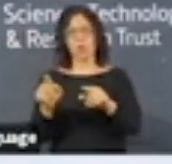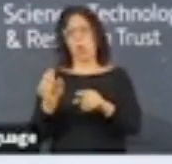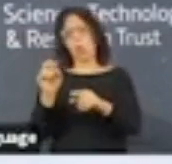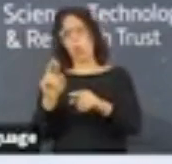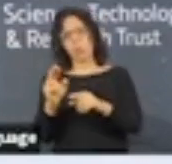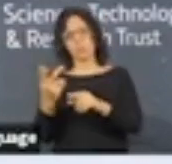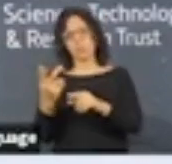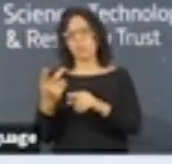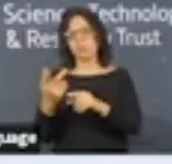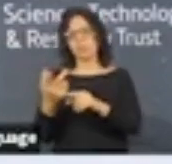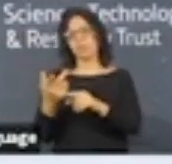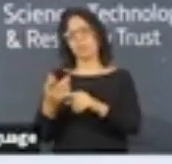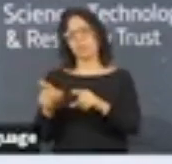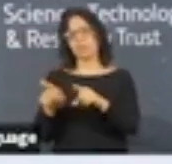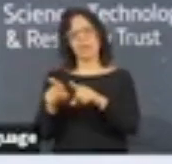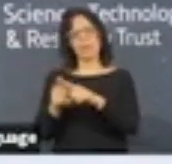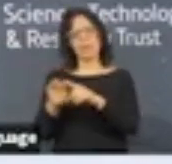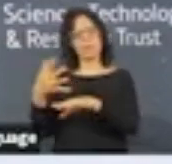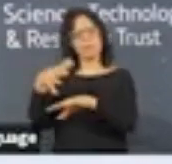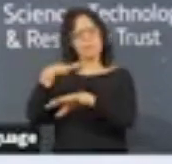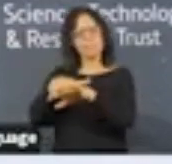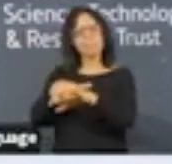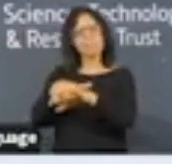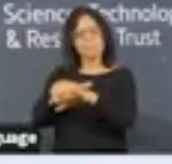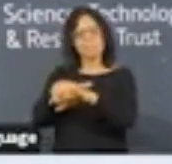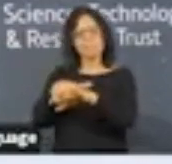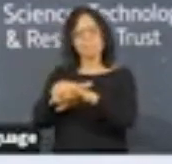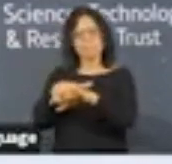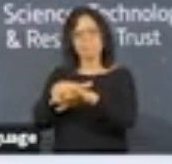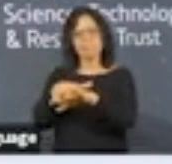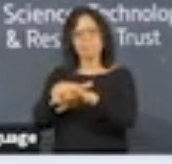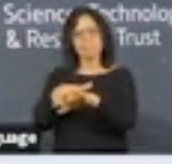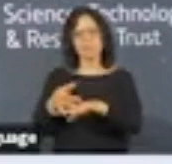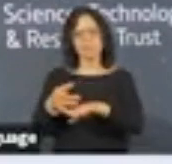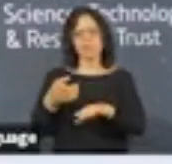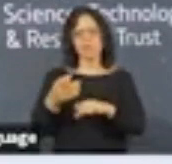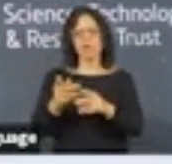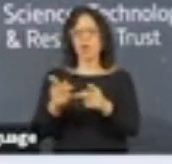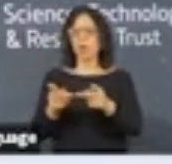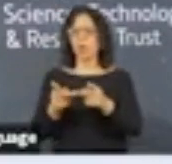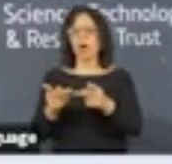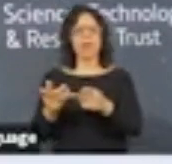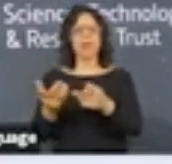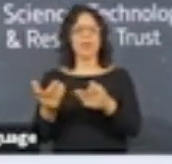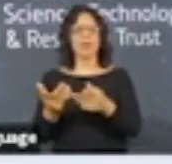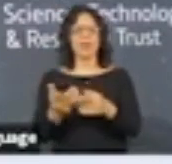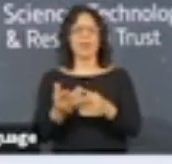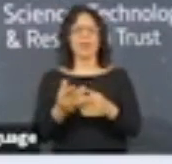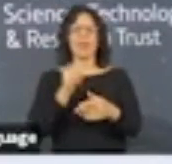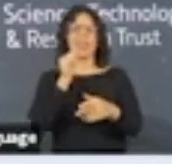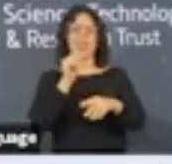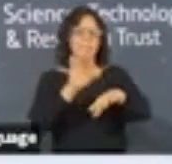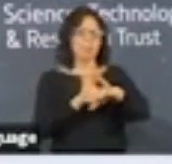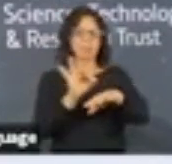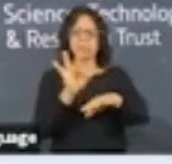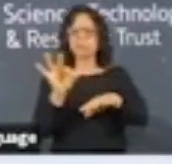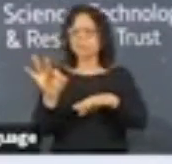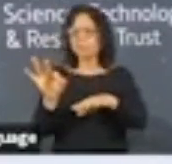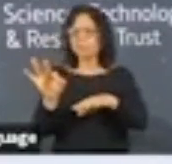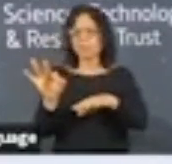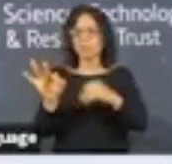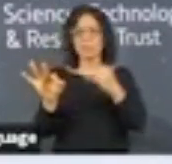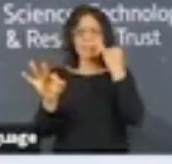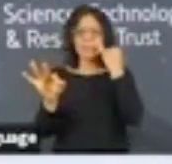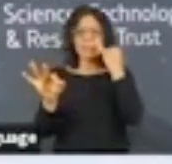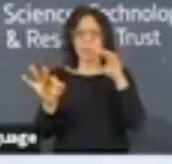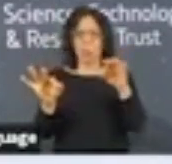de ese mismo regulador de crecimiento, que son lugares donde la hembra llega y se contamina con